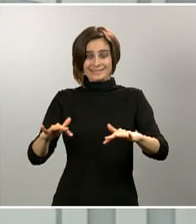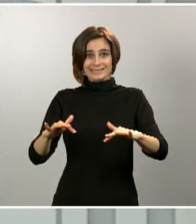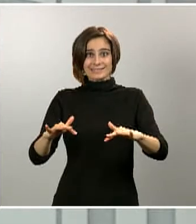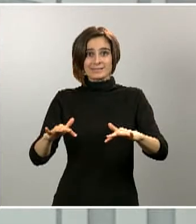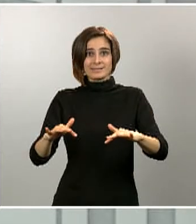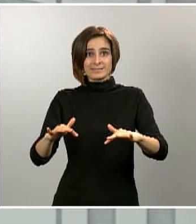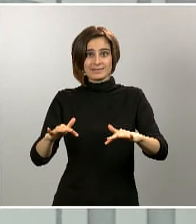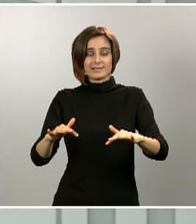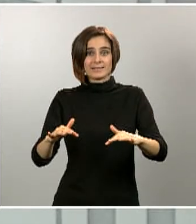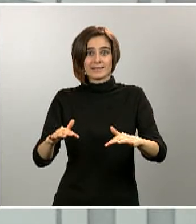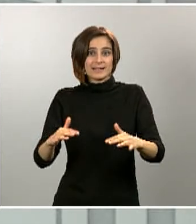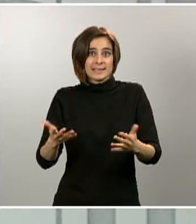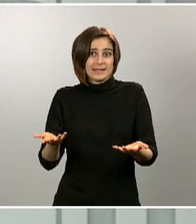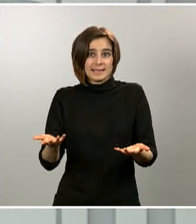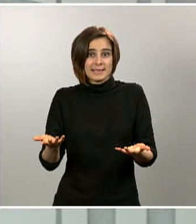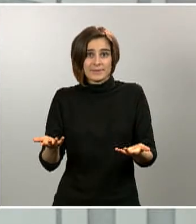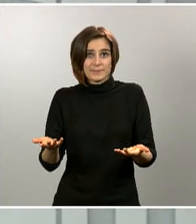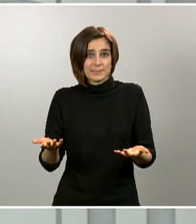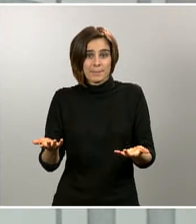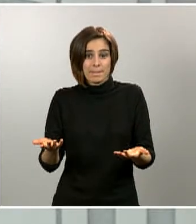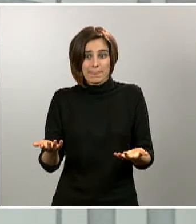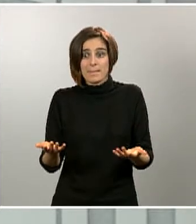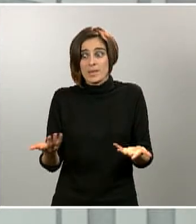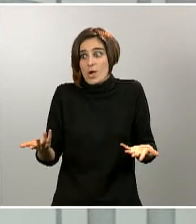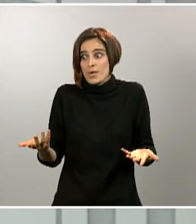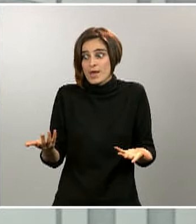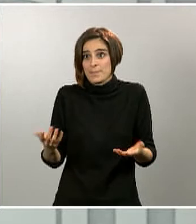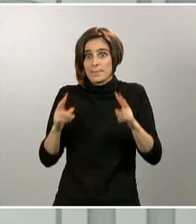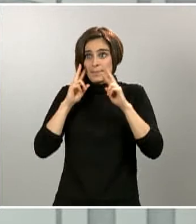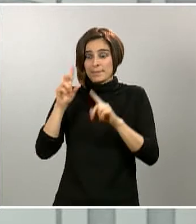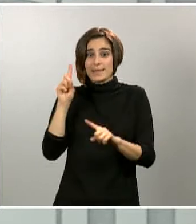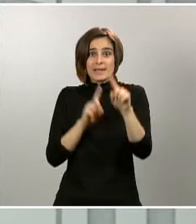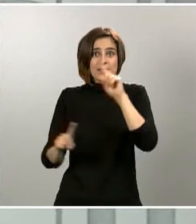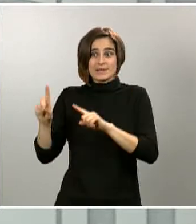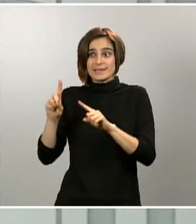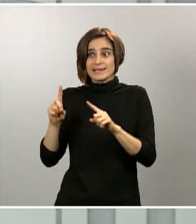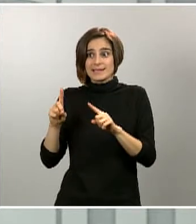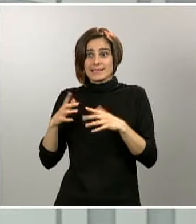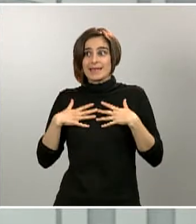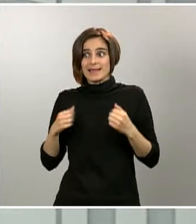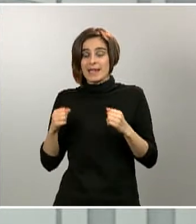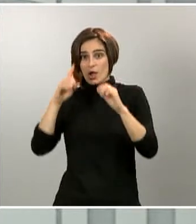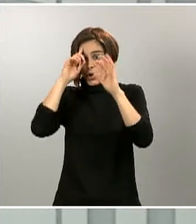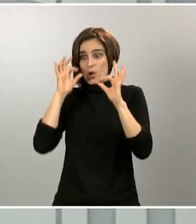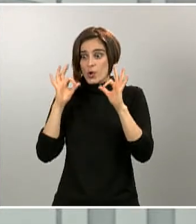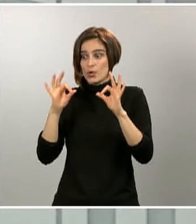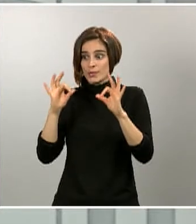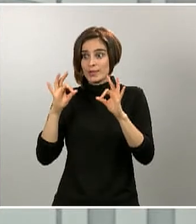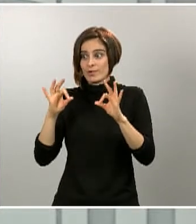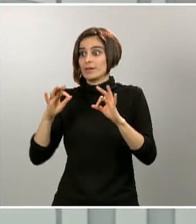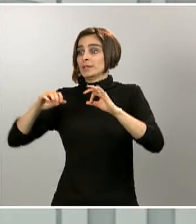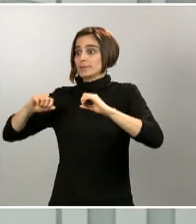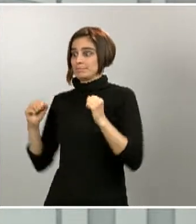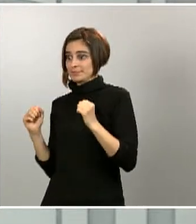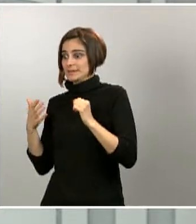que ante la crisis sanitaria es obvio que la situación de confinamiento impide la celebración de ese tipo de eventos,